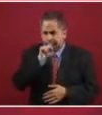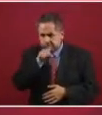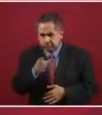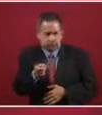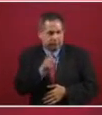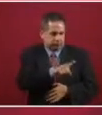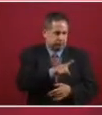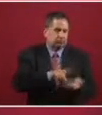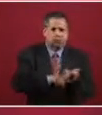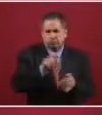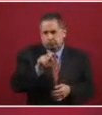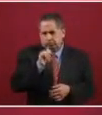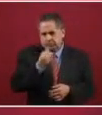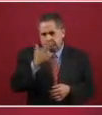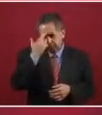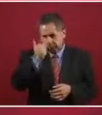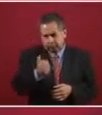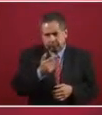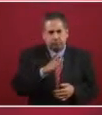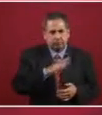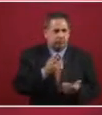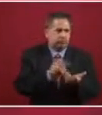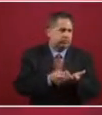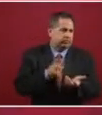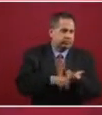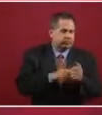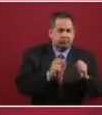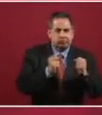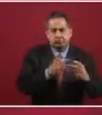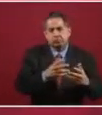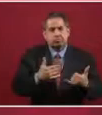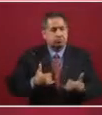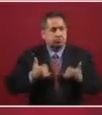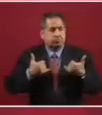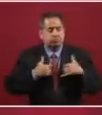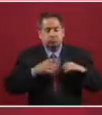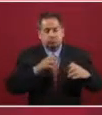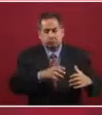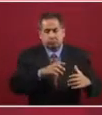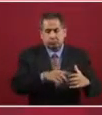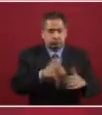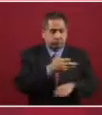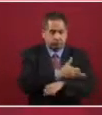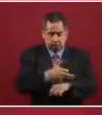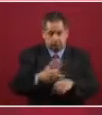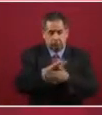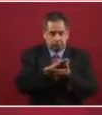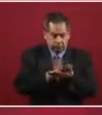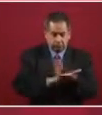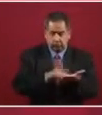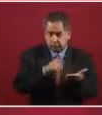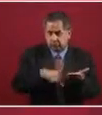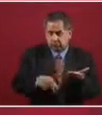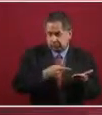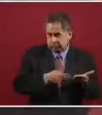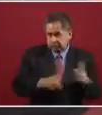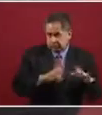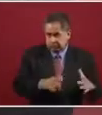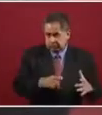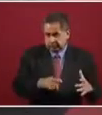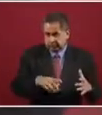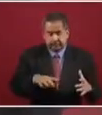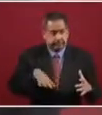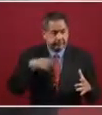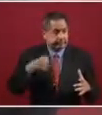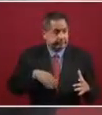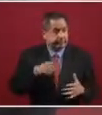lo mencionas, hay muchos jóvenes de familias humildes, pobres, que están